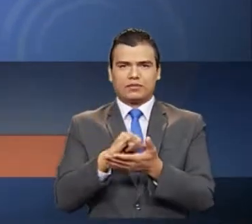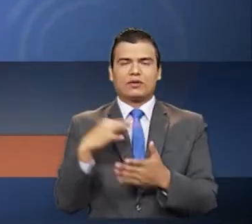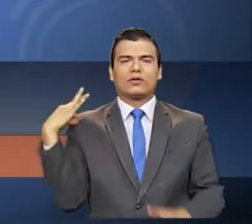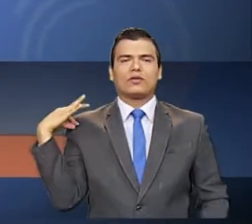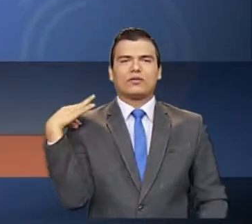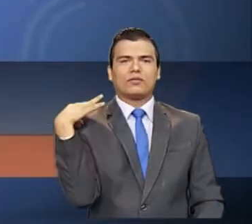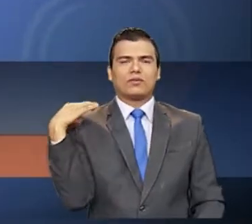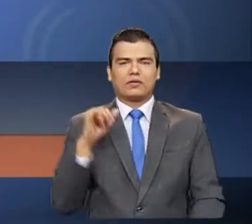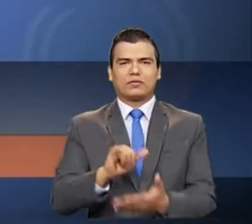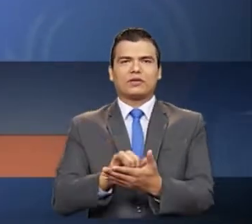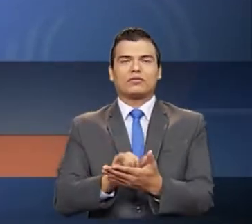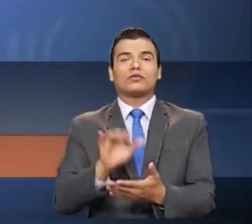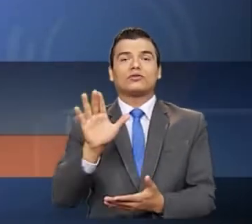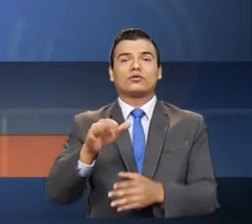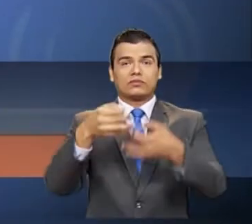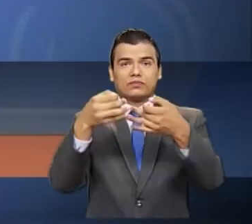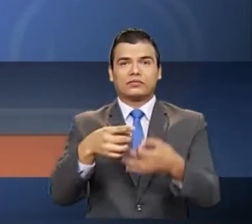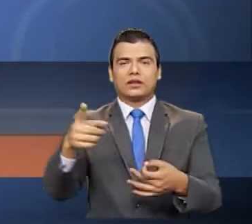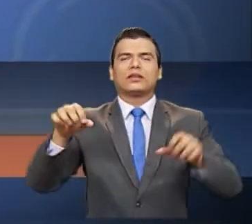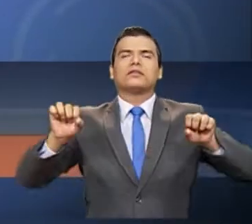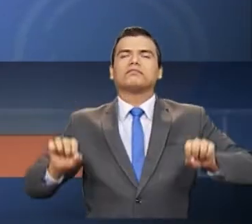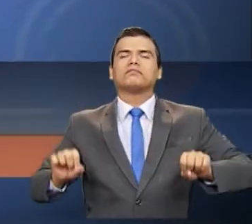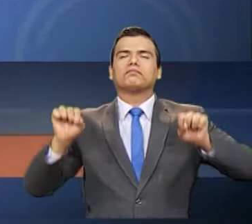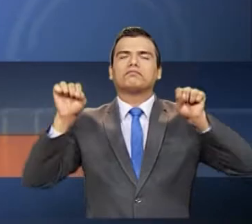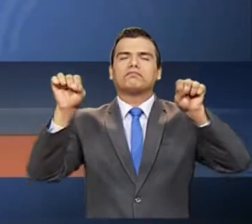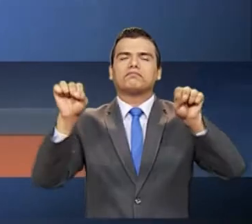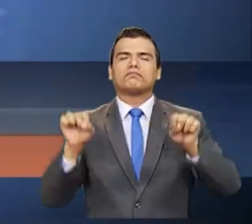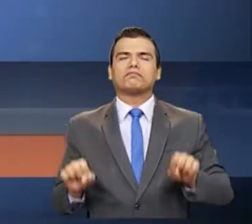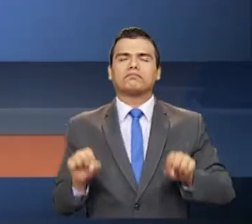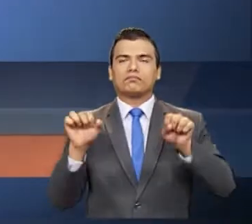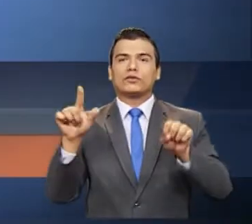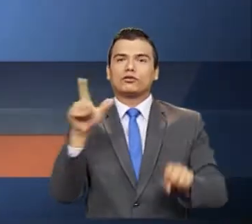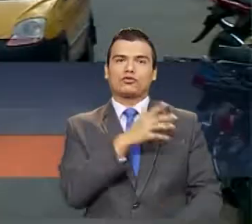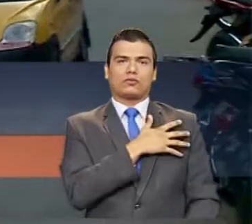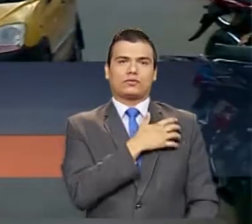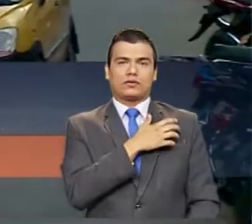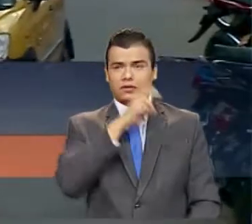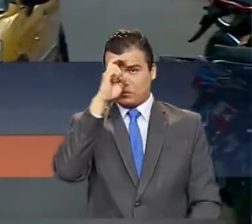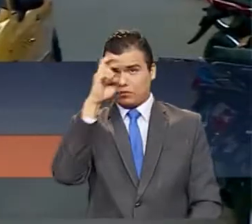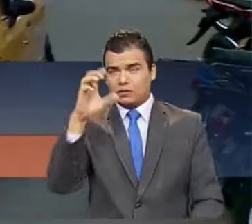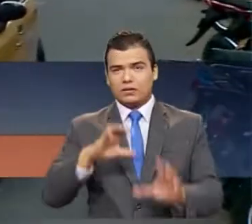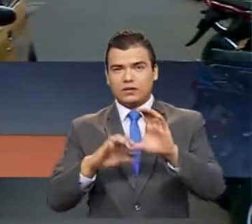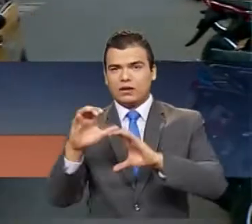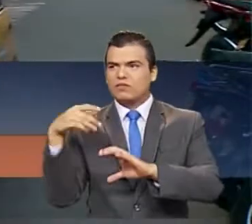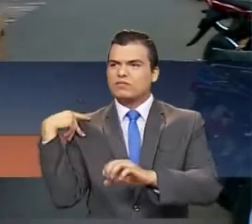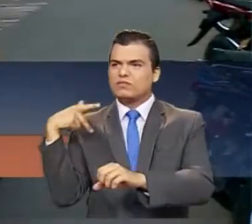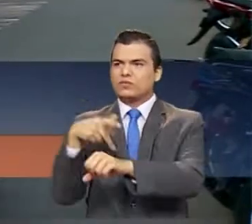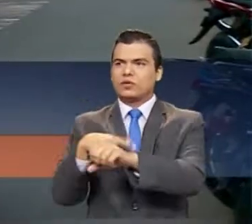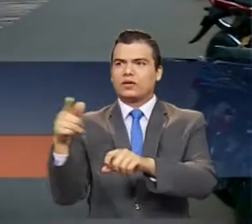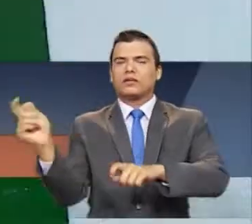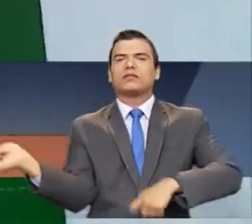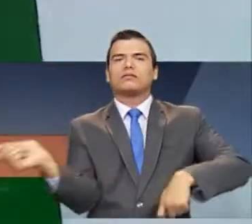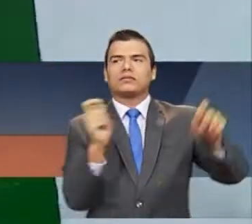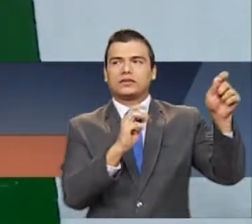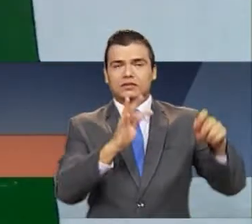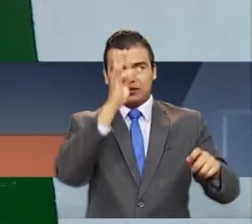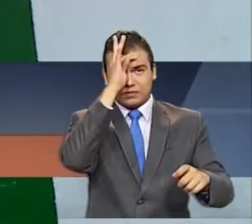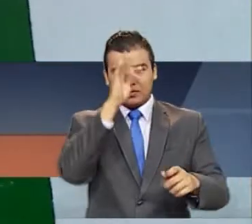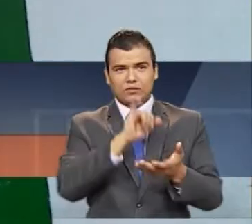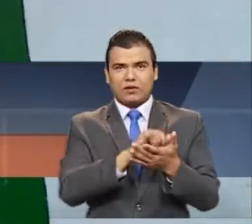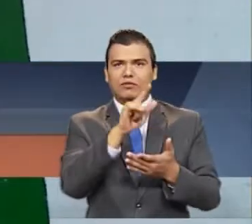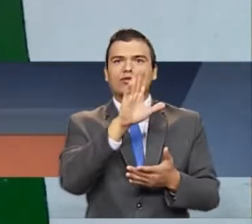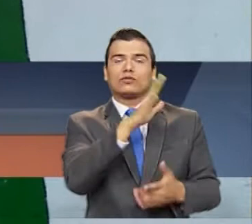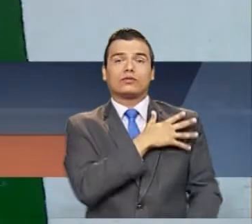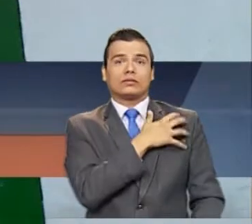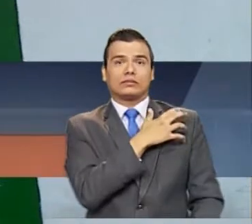joven practicaba ejercicio en un gimnasio en santander de quilichao en el norte del cauca la víctima fue trasladada al hospital francisco de paula santander y